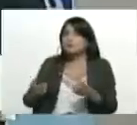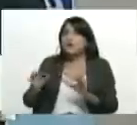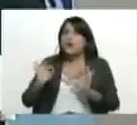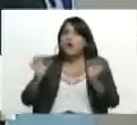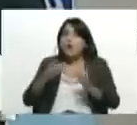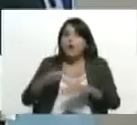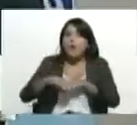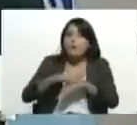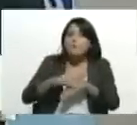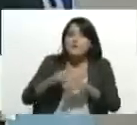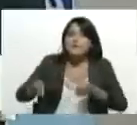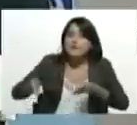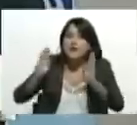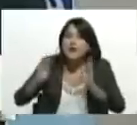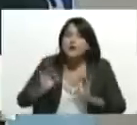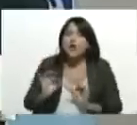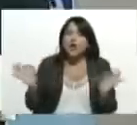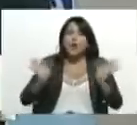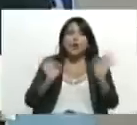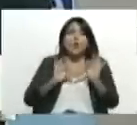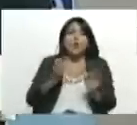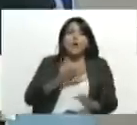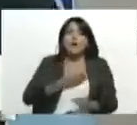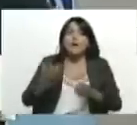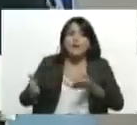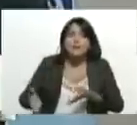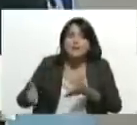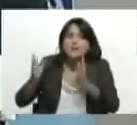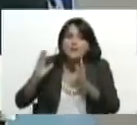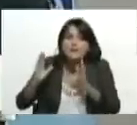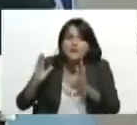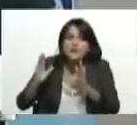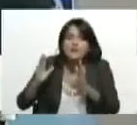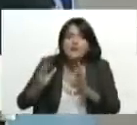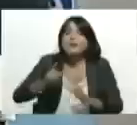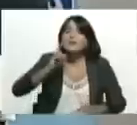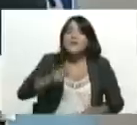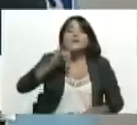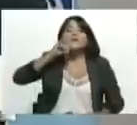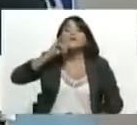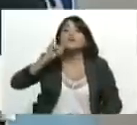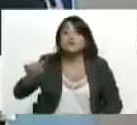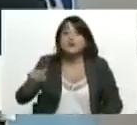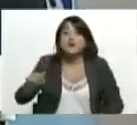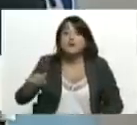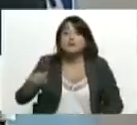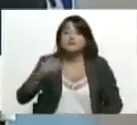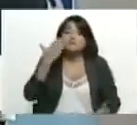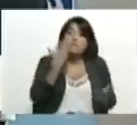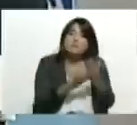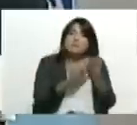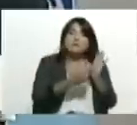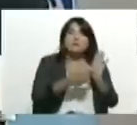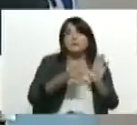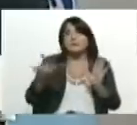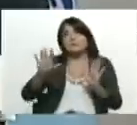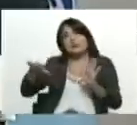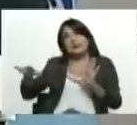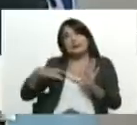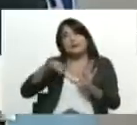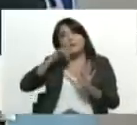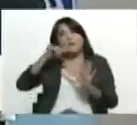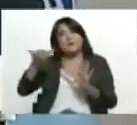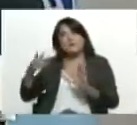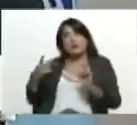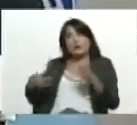corporación sea lo que fuere denunciar Obviamente con pruebas en la mano no no una cuestión